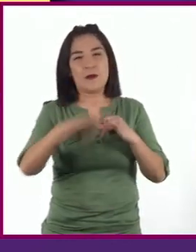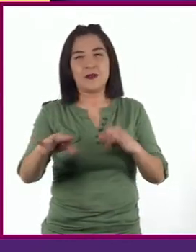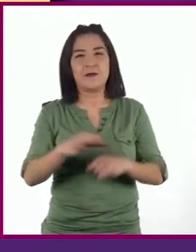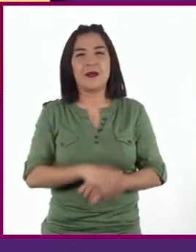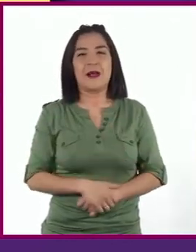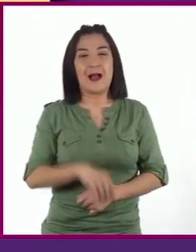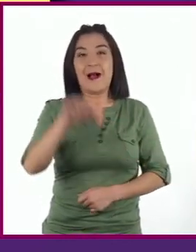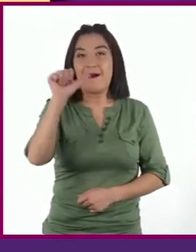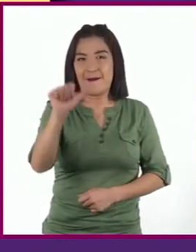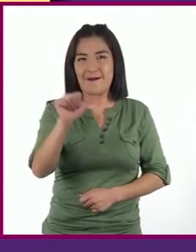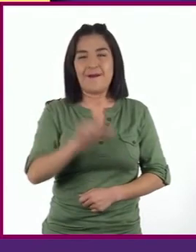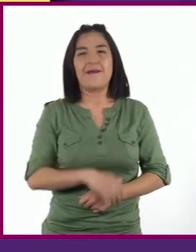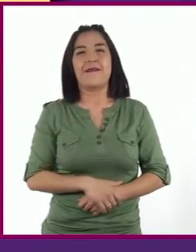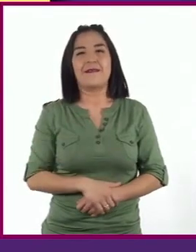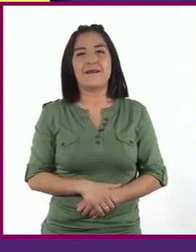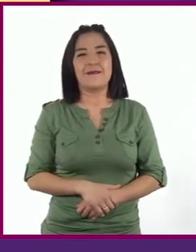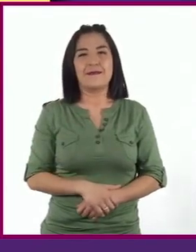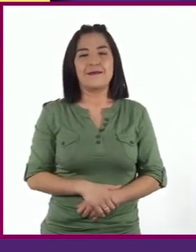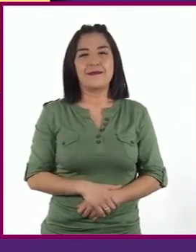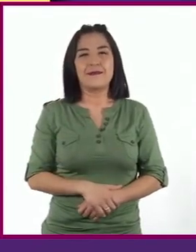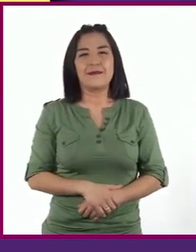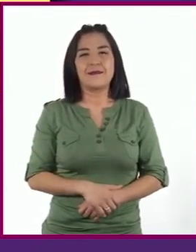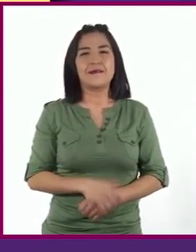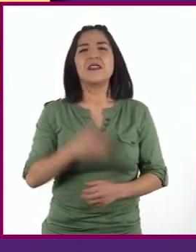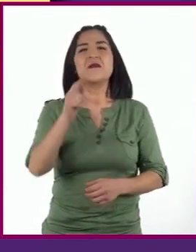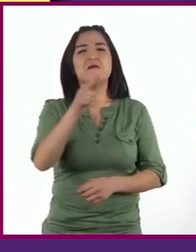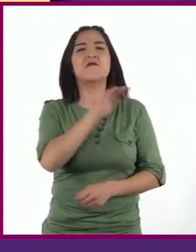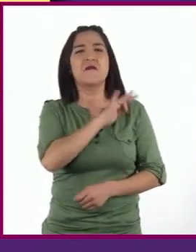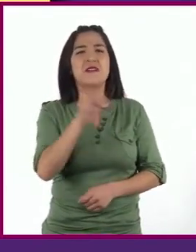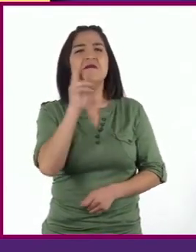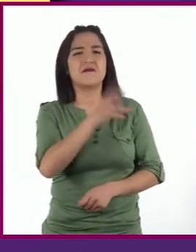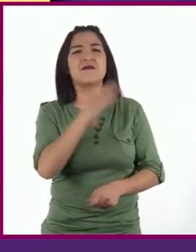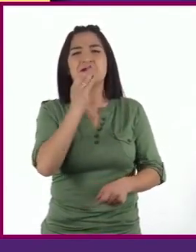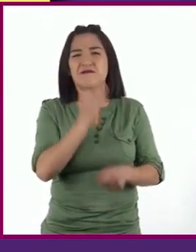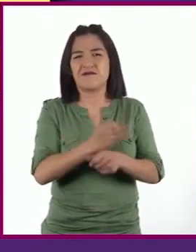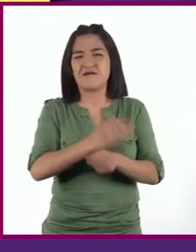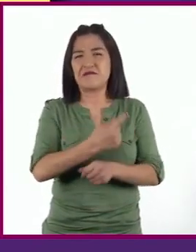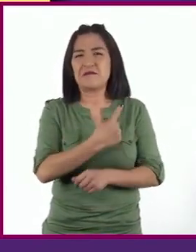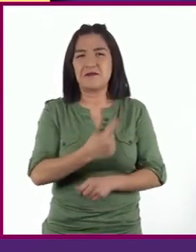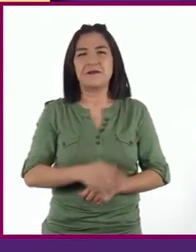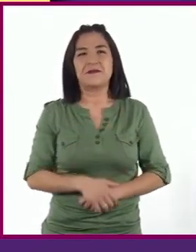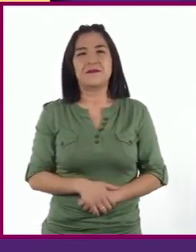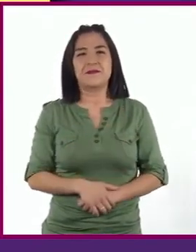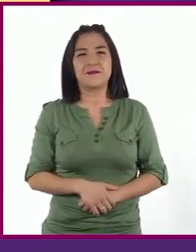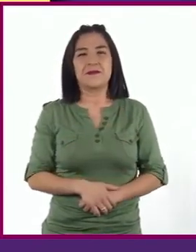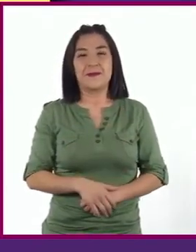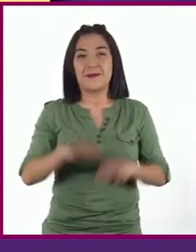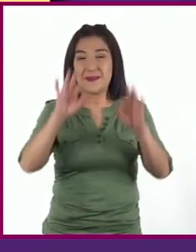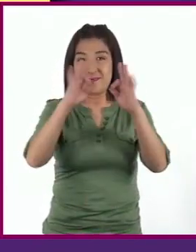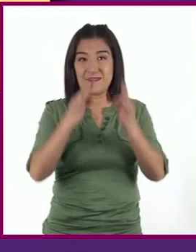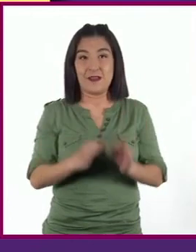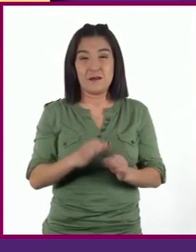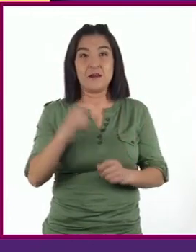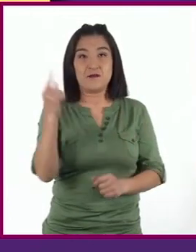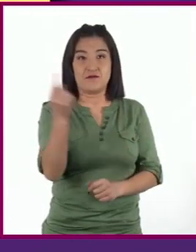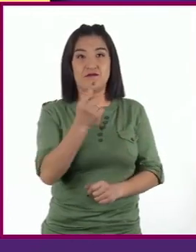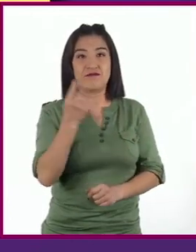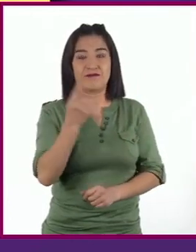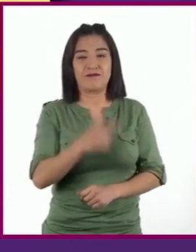el inciso A. ¿Qué pueden observar en este inciso? ¿La figura está